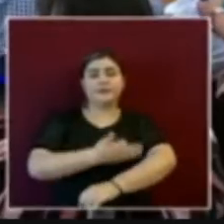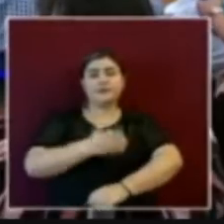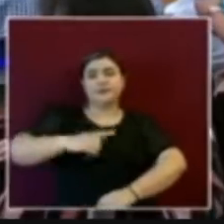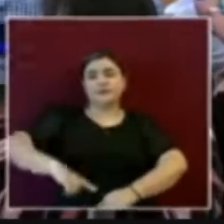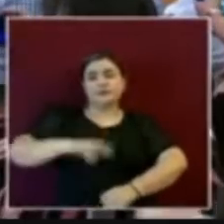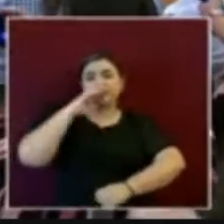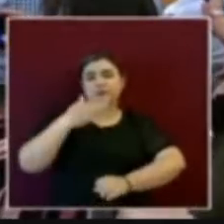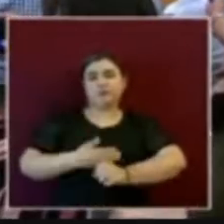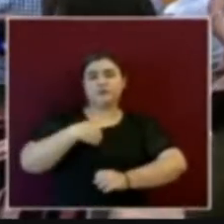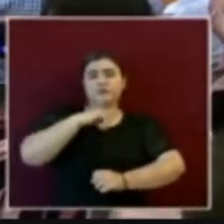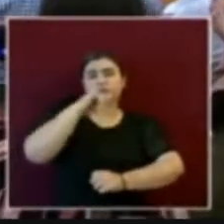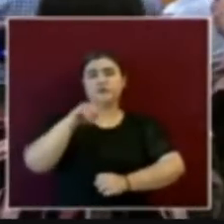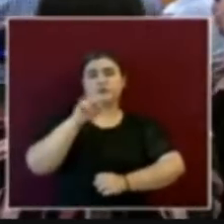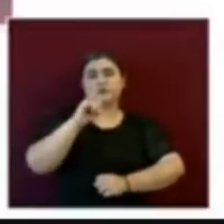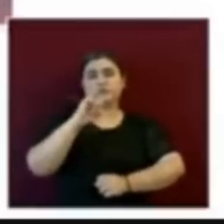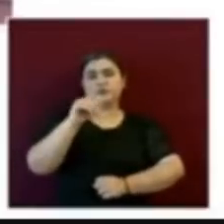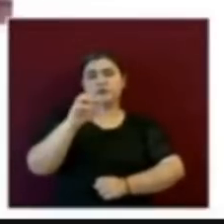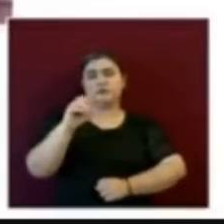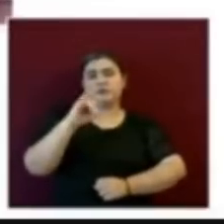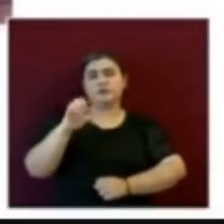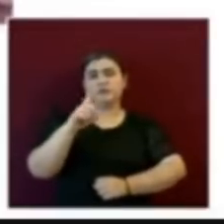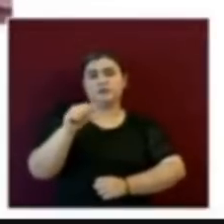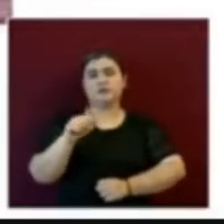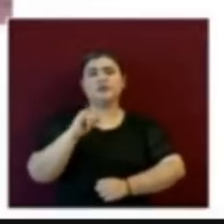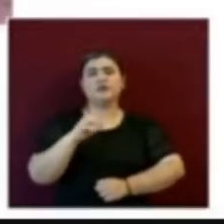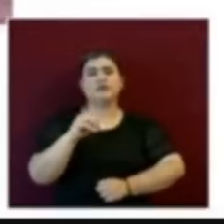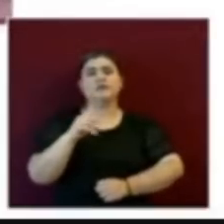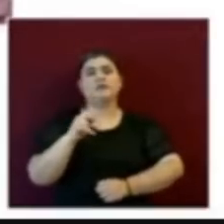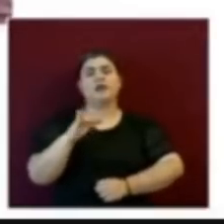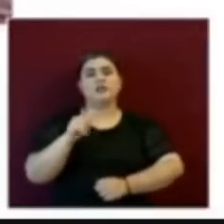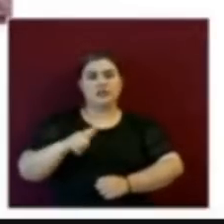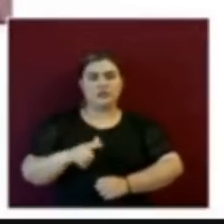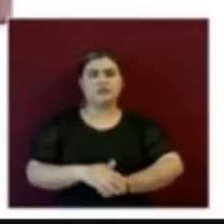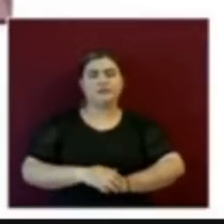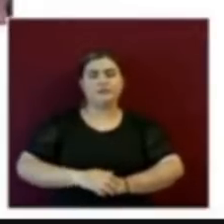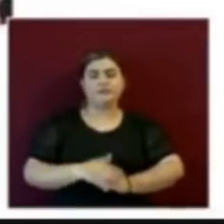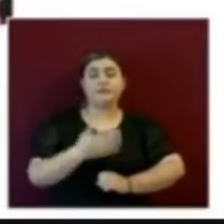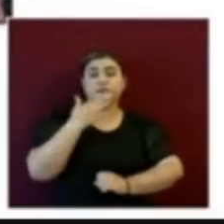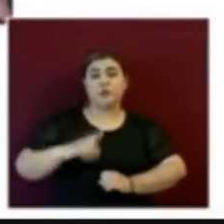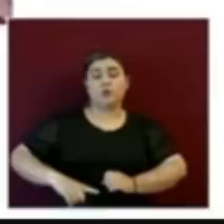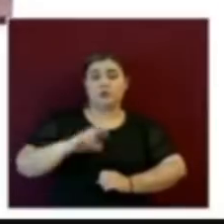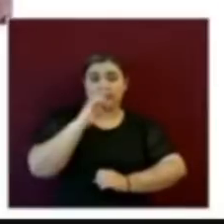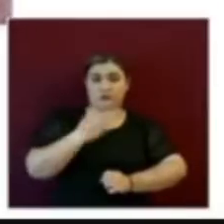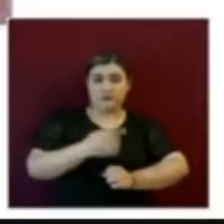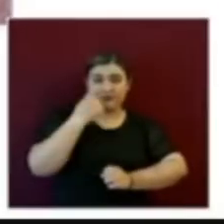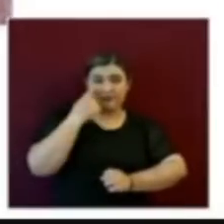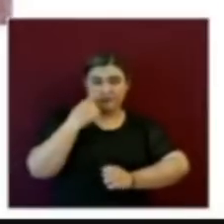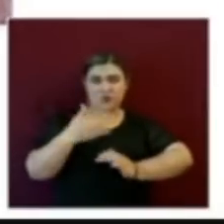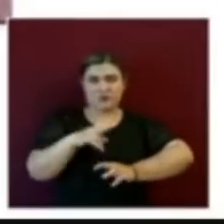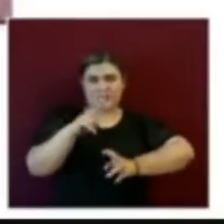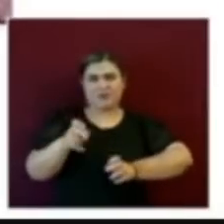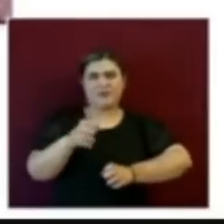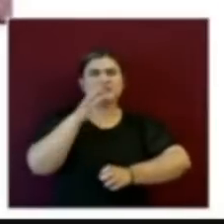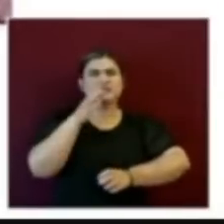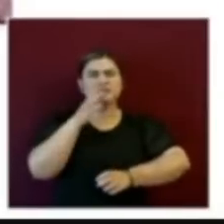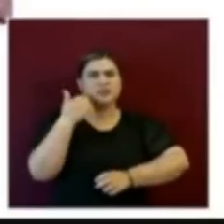Ojeda, del Imparcial. ¿Dónde andas? Aquí estoy. Yes. Gobernador, precisamente sobre el tema de la cena, ¿cuál